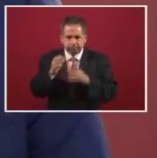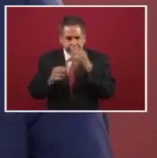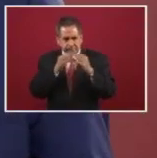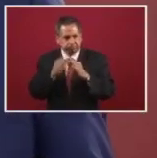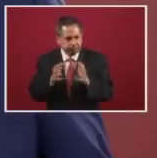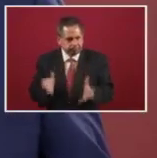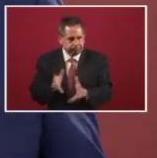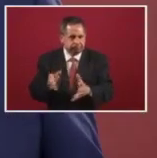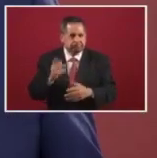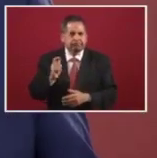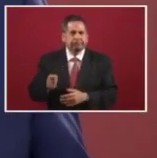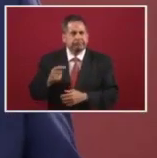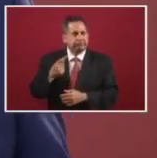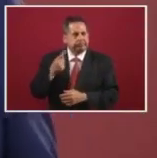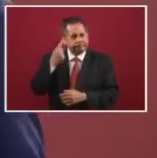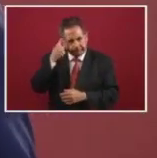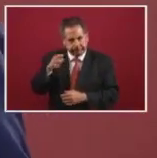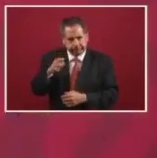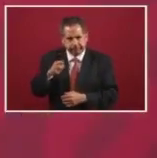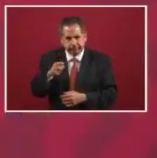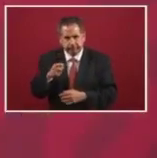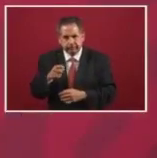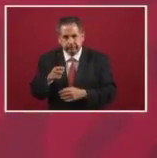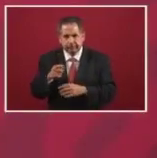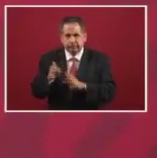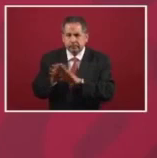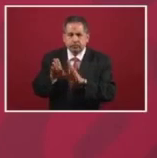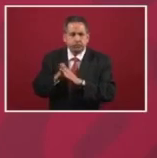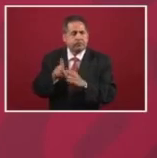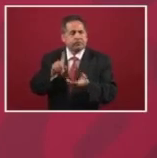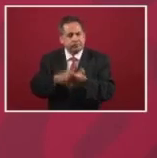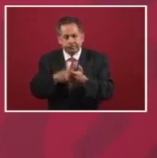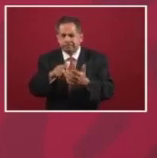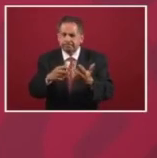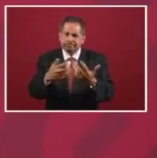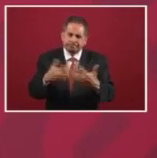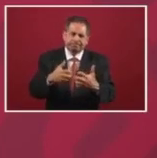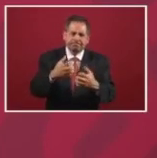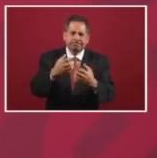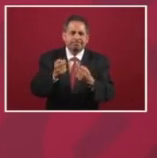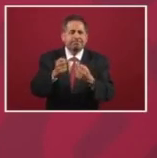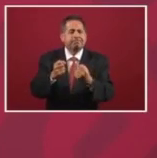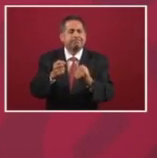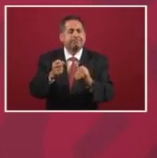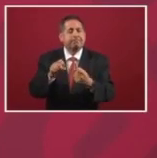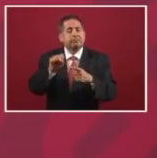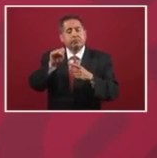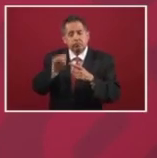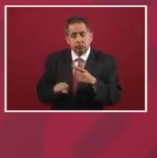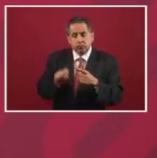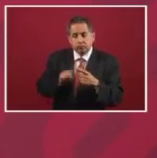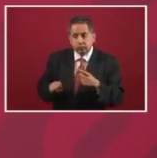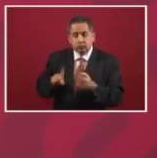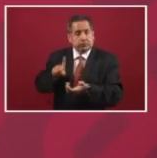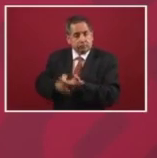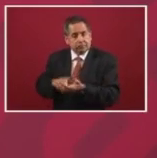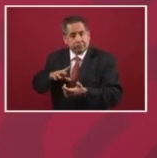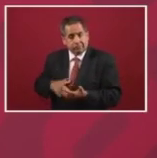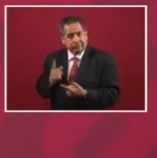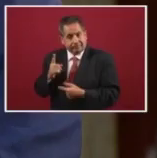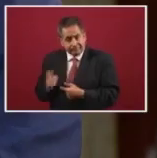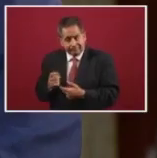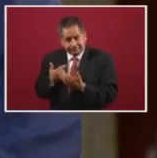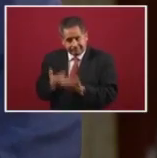promoviendo de que se desarrollen cuencas lecheras en el sur sureste, donde hay agua.